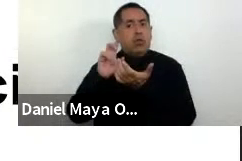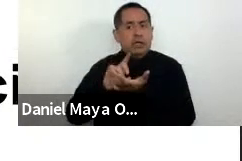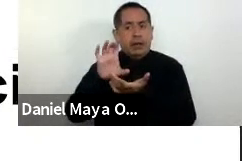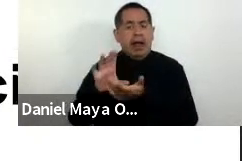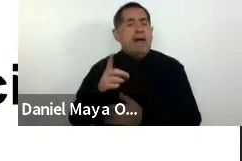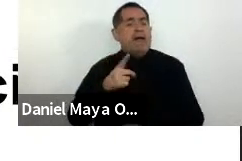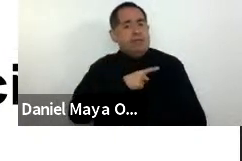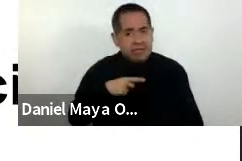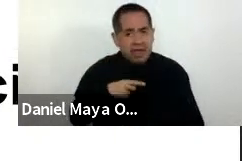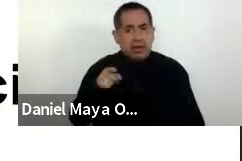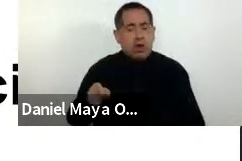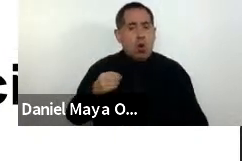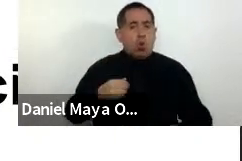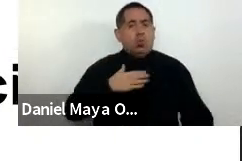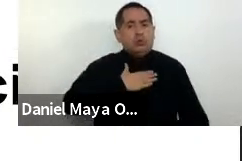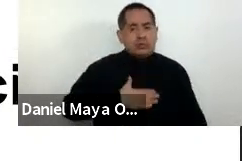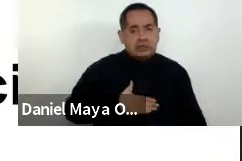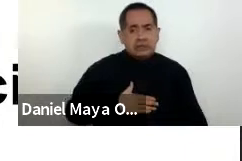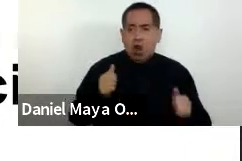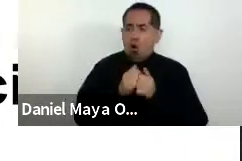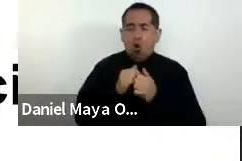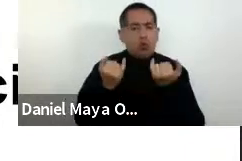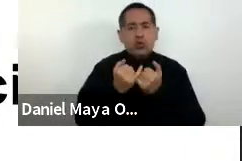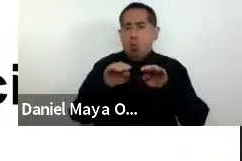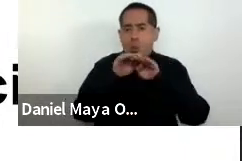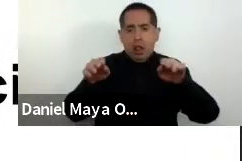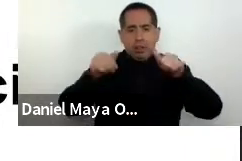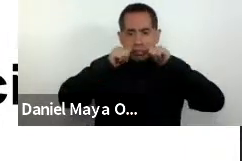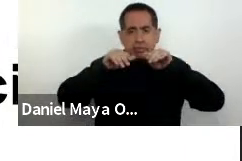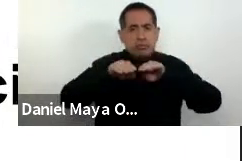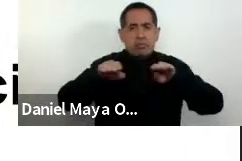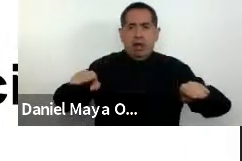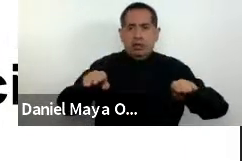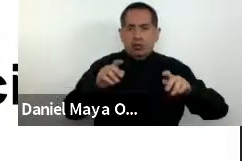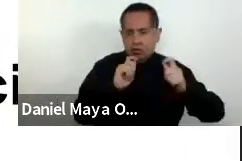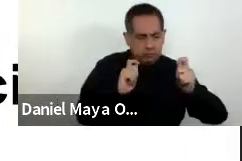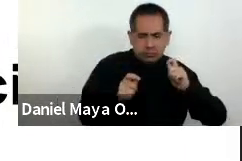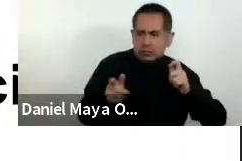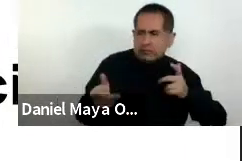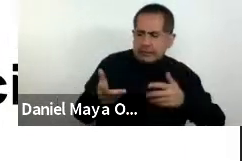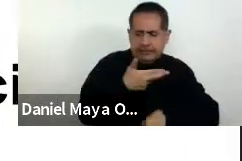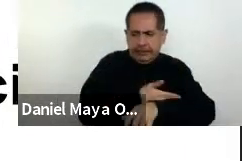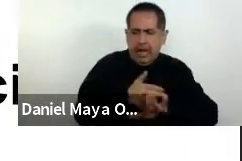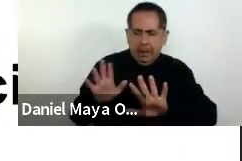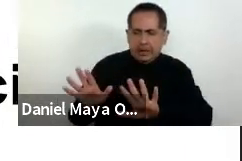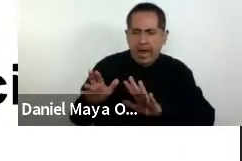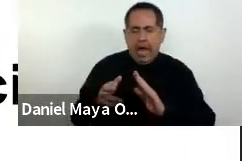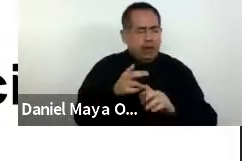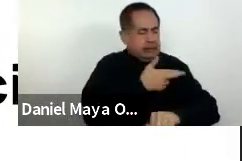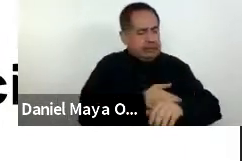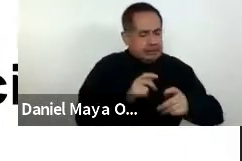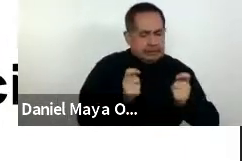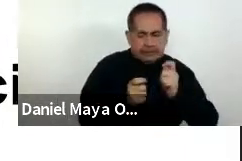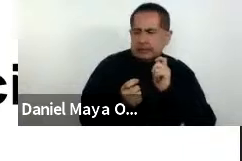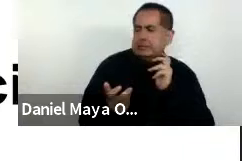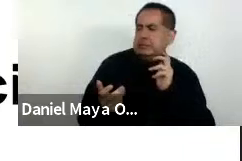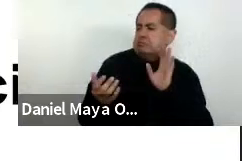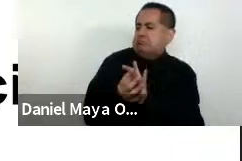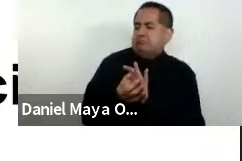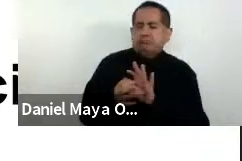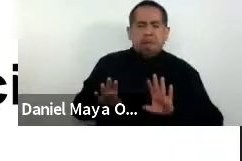accedan a la justicia en condiciones de igualdad, a través de ajustes del procedimiento y adecuados a la edad.